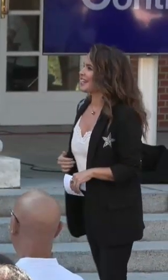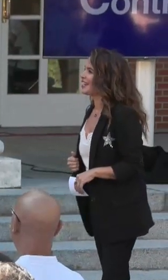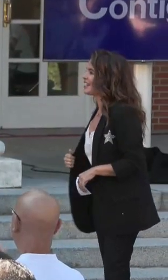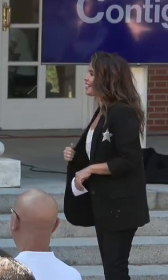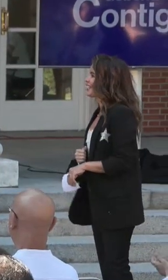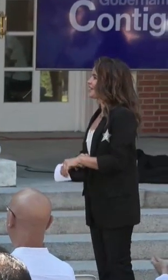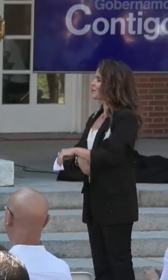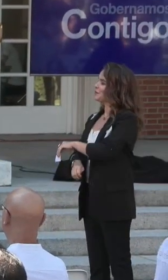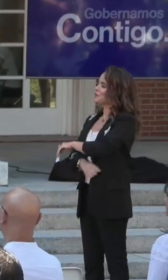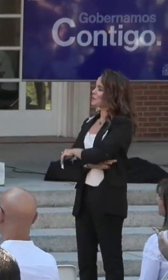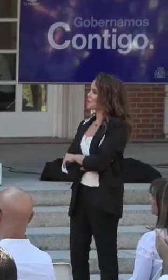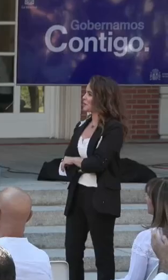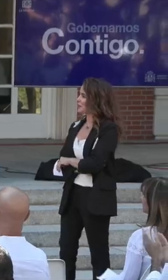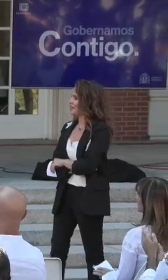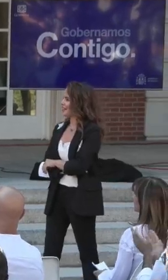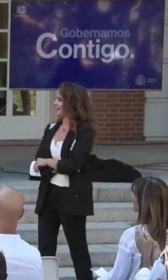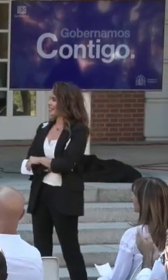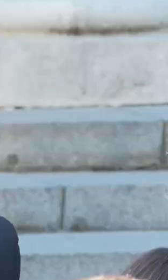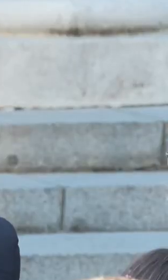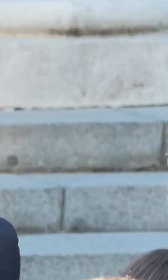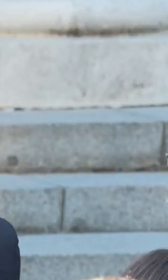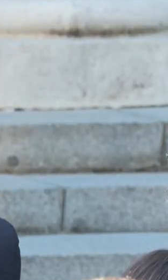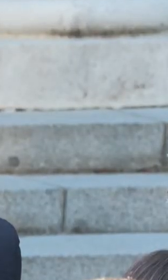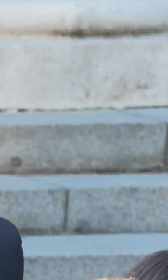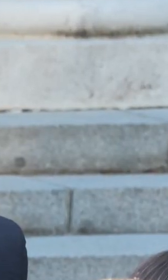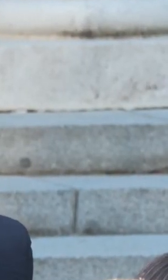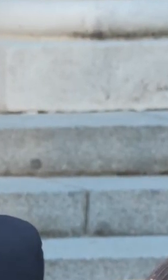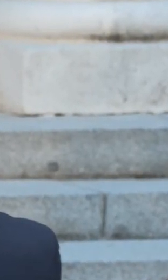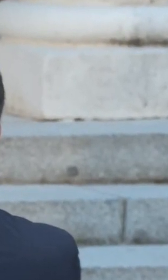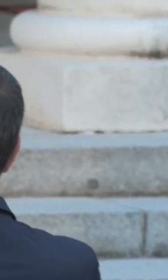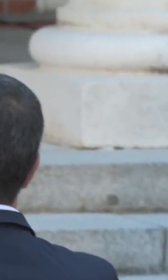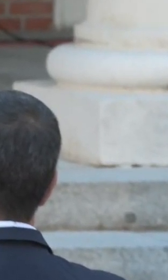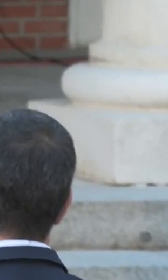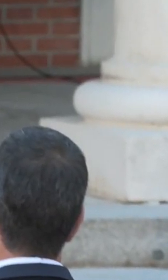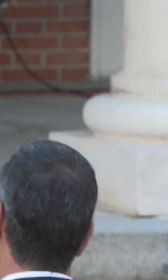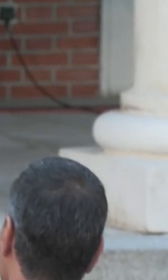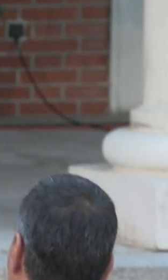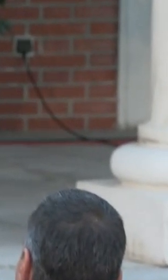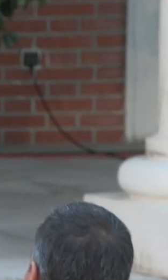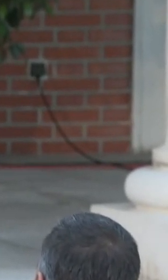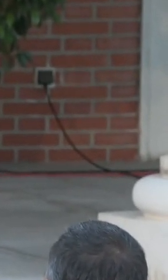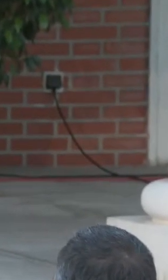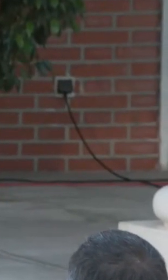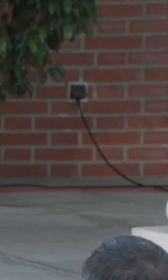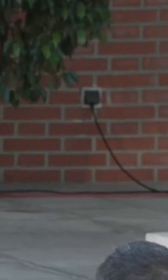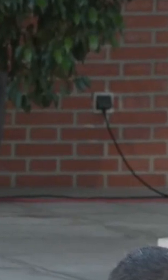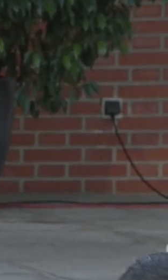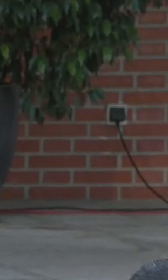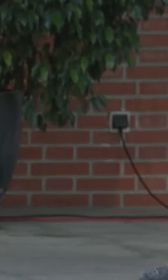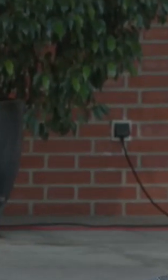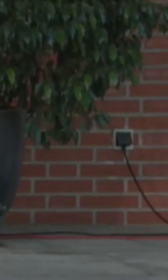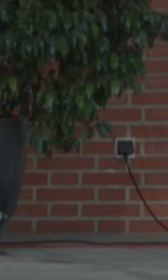directamente al ejecutivo en los últimos años de todos ellos cinco han podido exponer sus preocupaciones